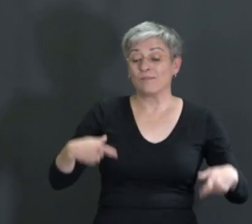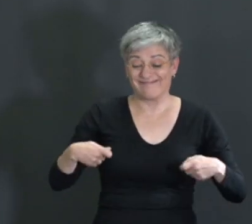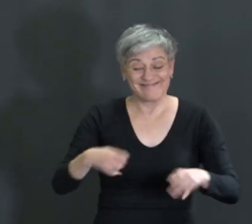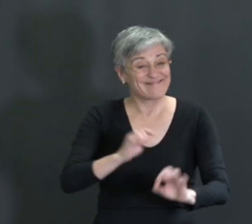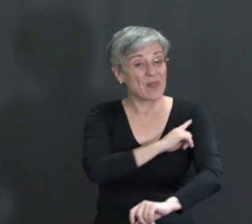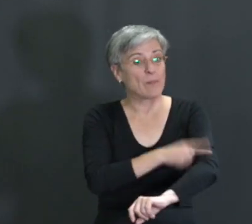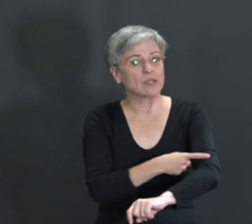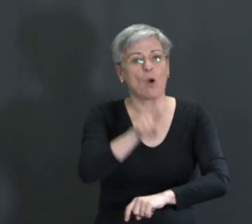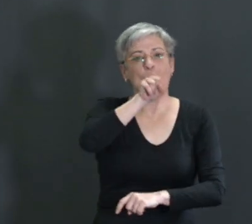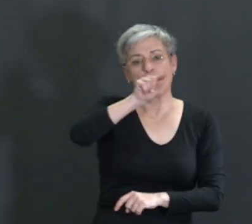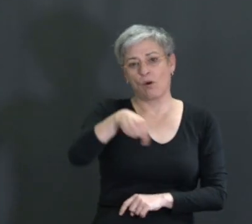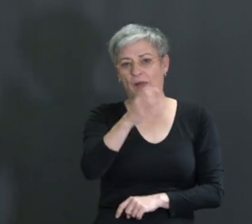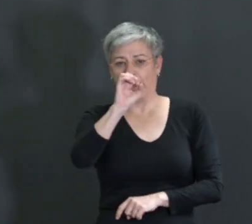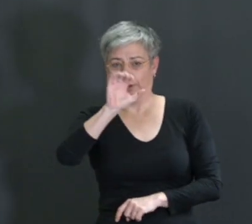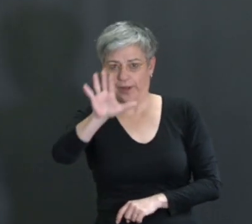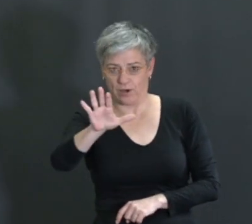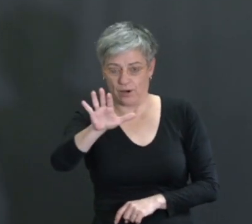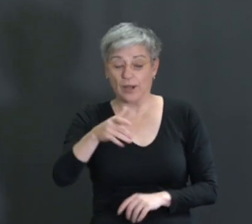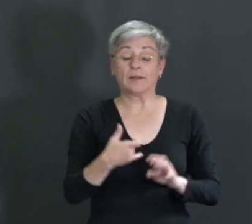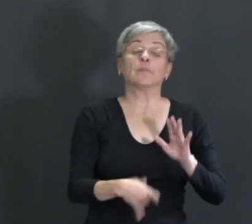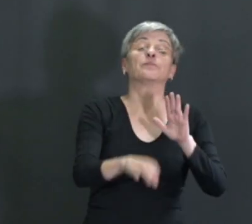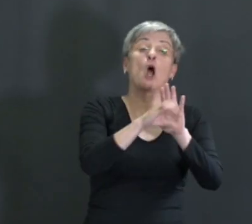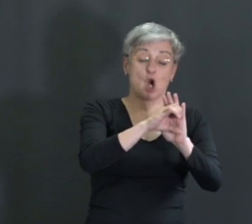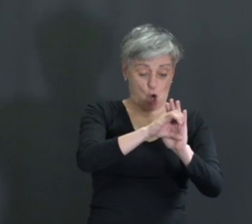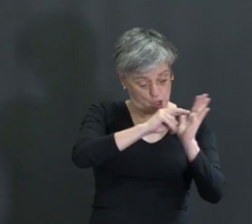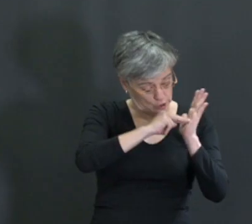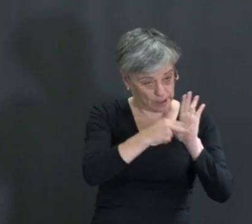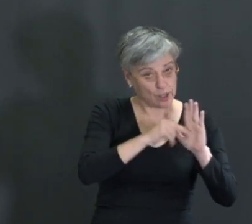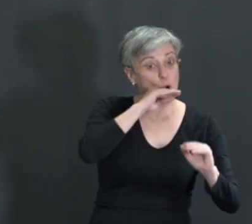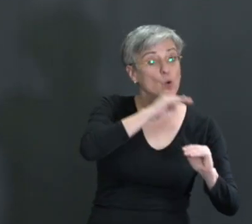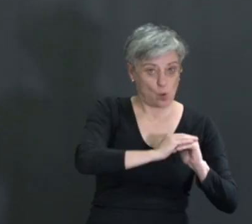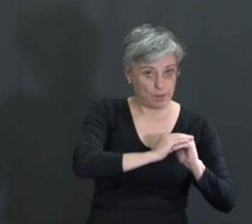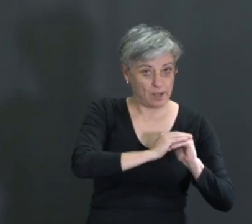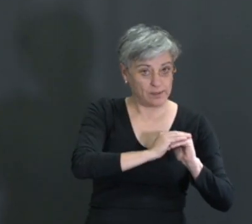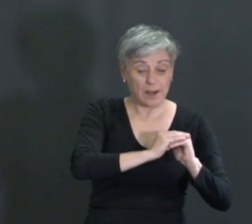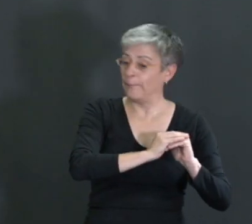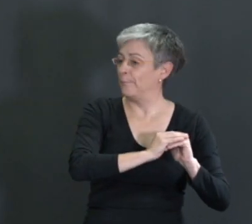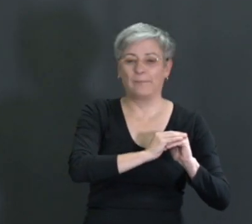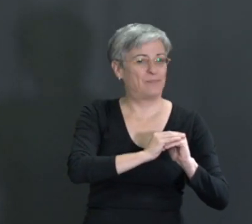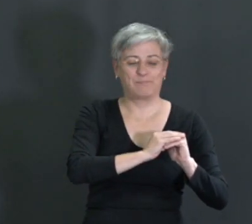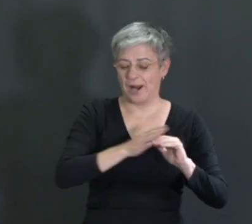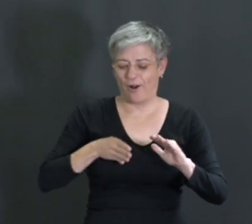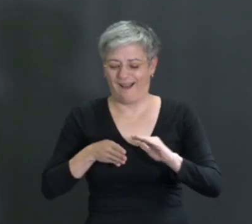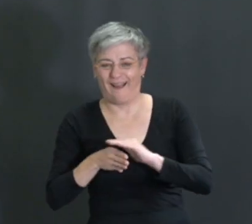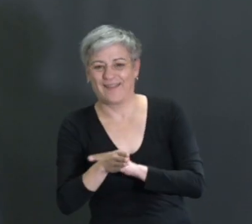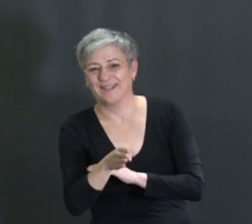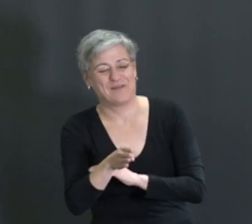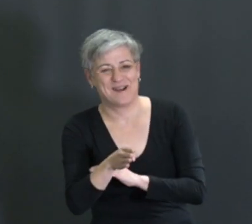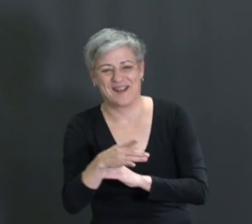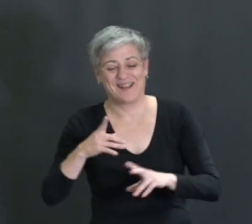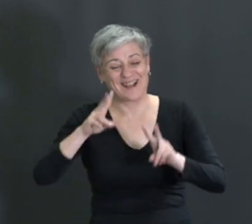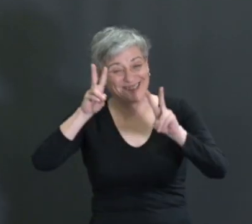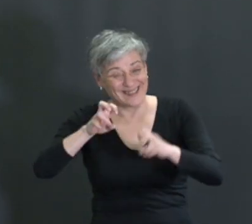Entonces las instalaciones cumplen el código técnico, pero no permiten la accesibilidad en instalaciones